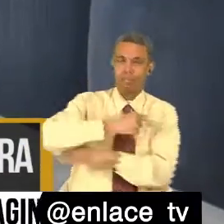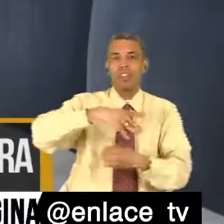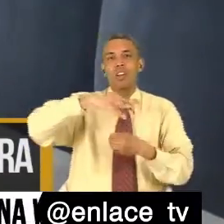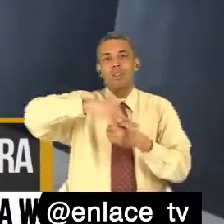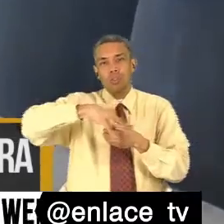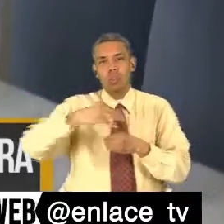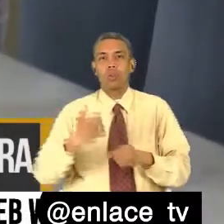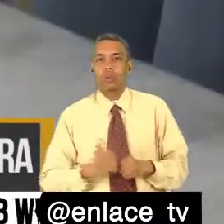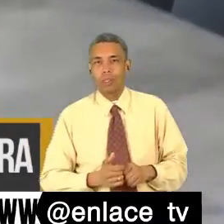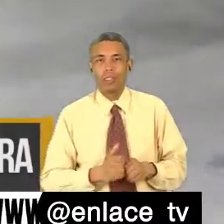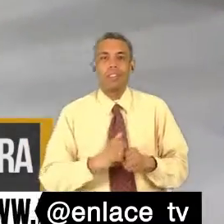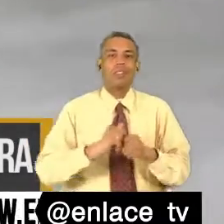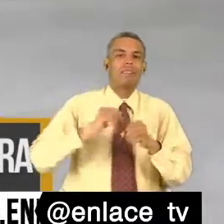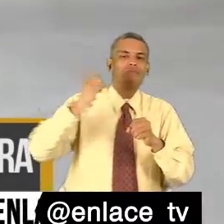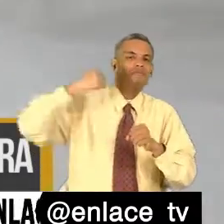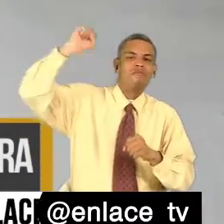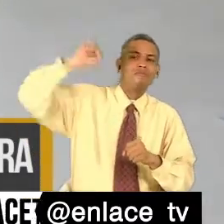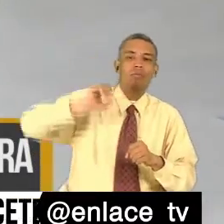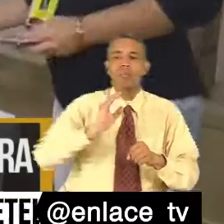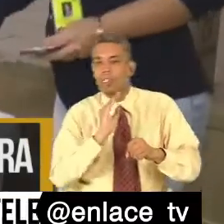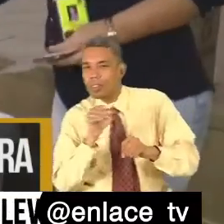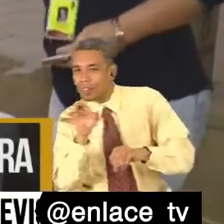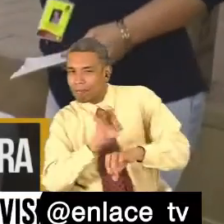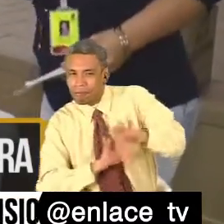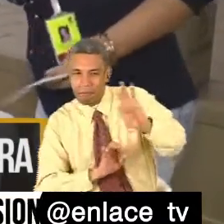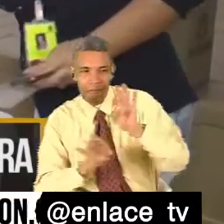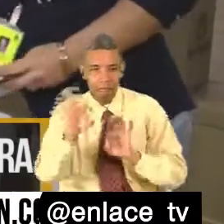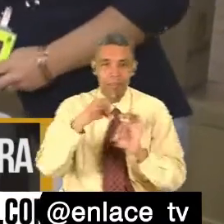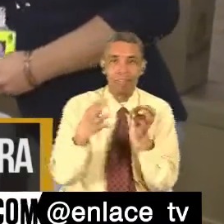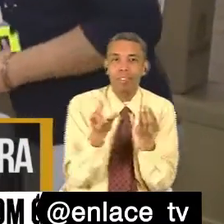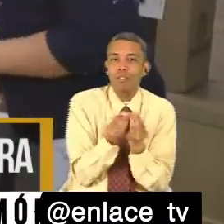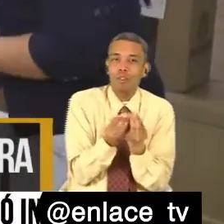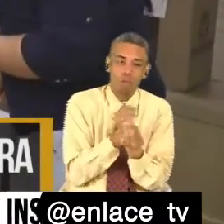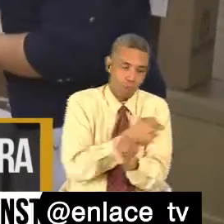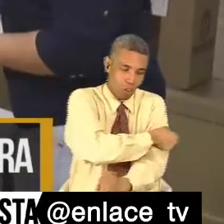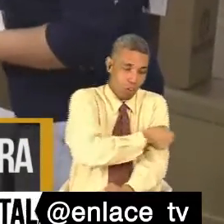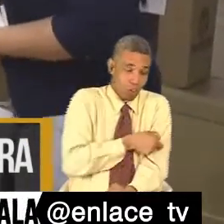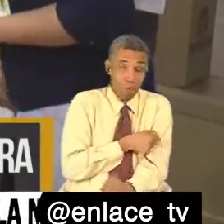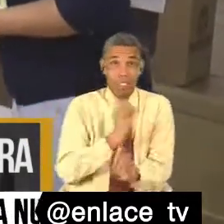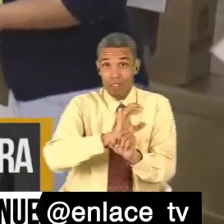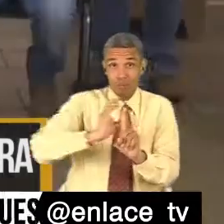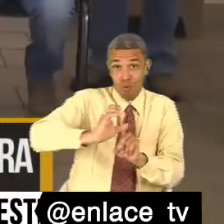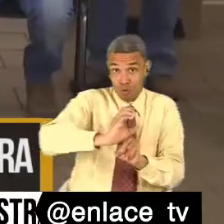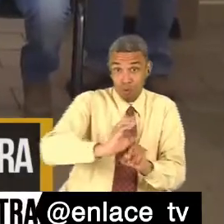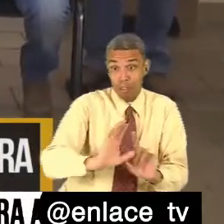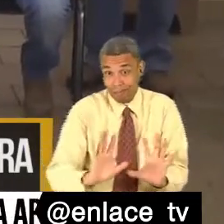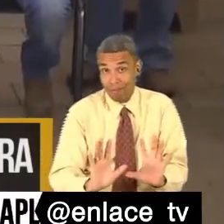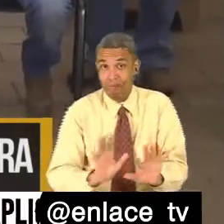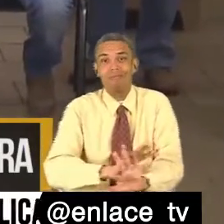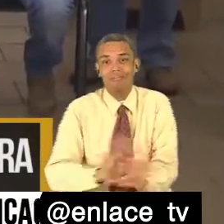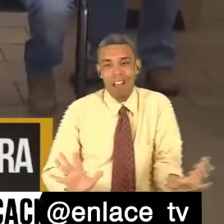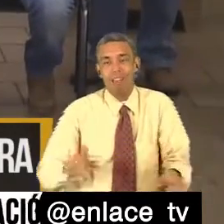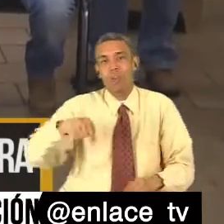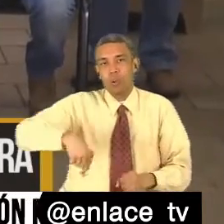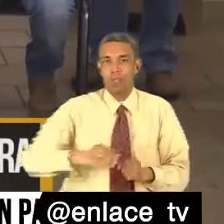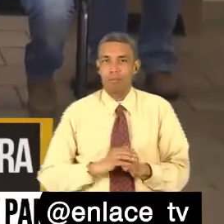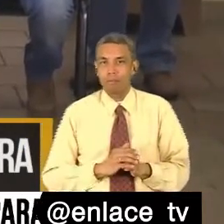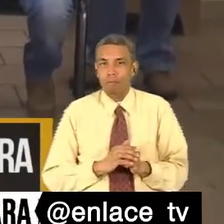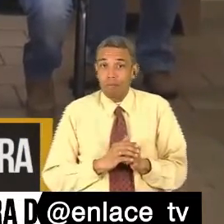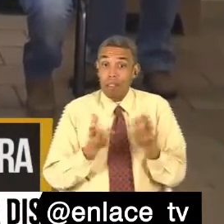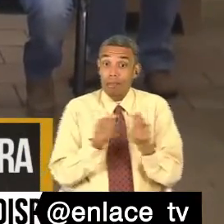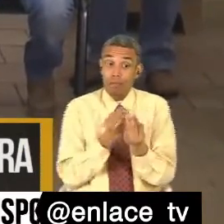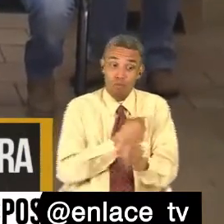Cultura que tanto necesita el sector y la administración para poder ir desarrollando el plan de acción y así poder cumplir con las metas que vamos a